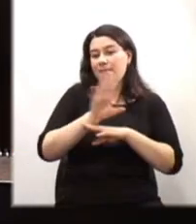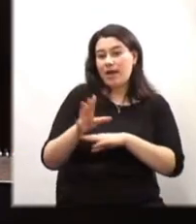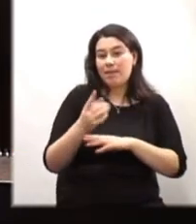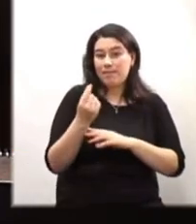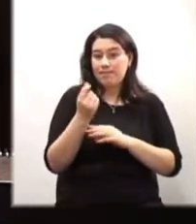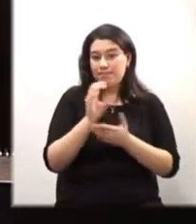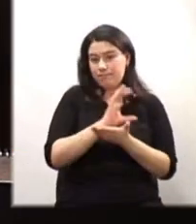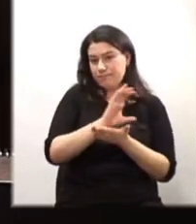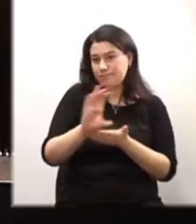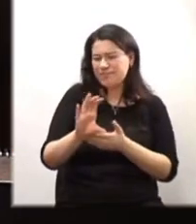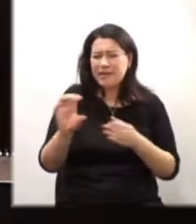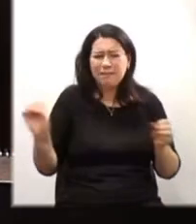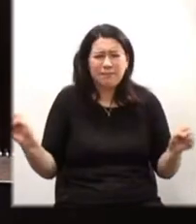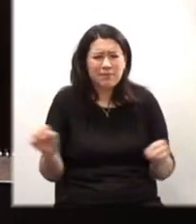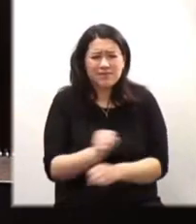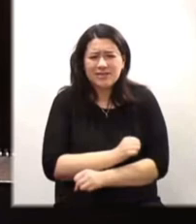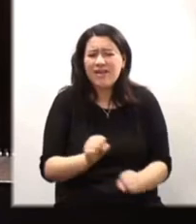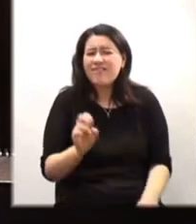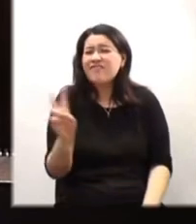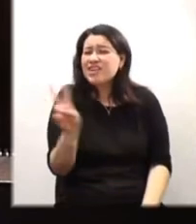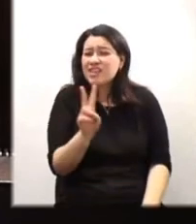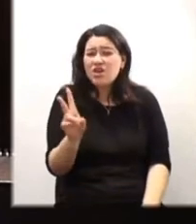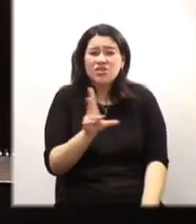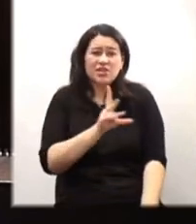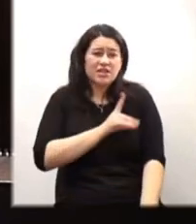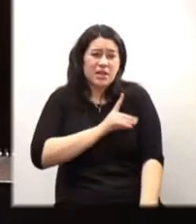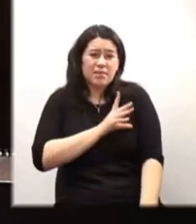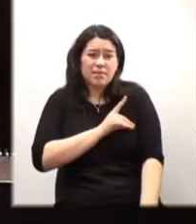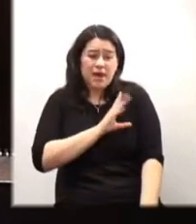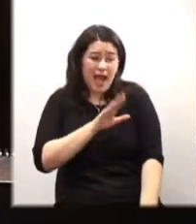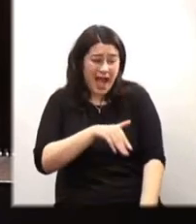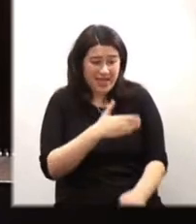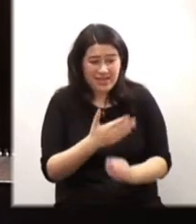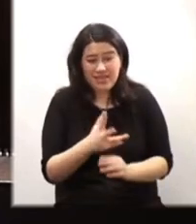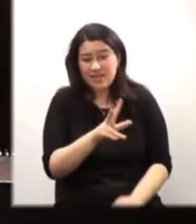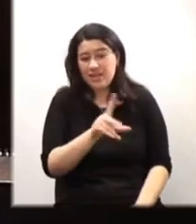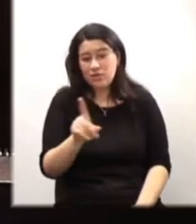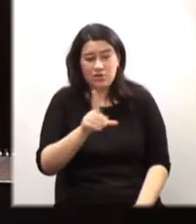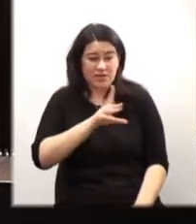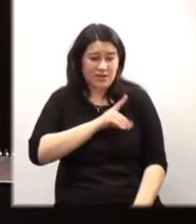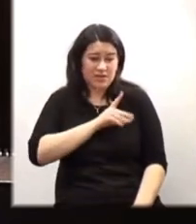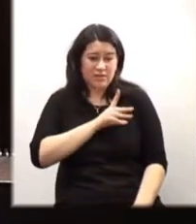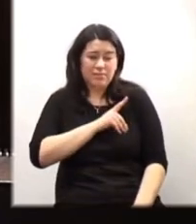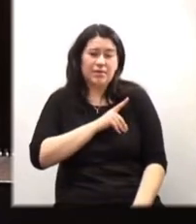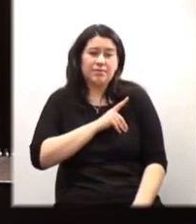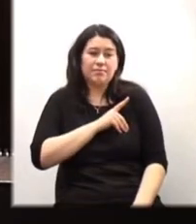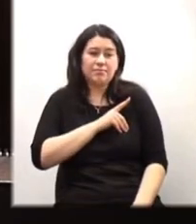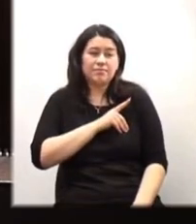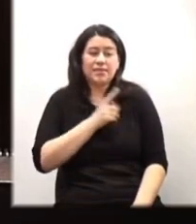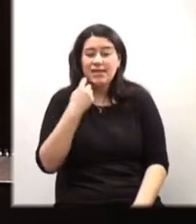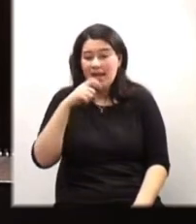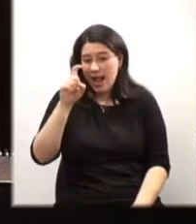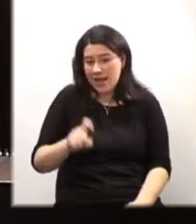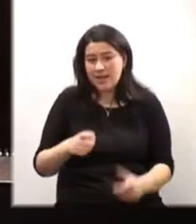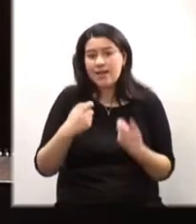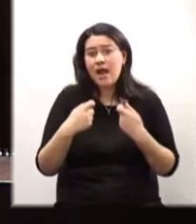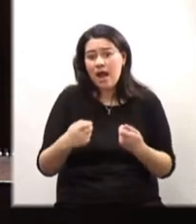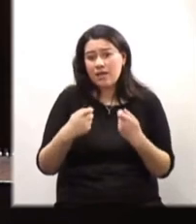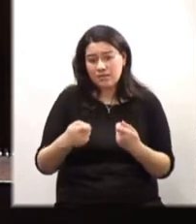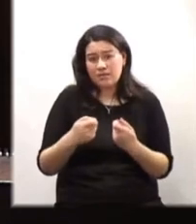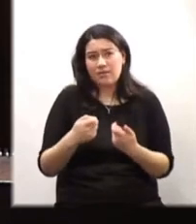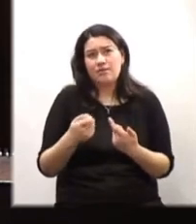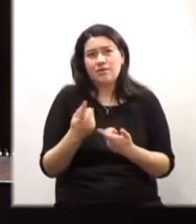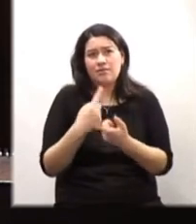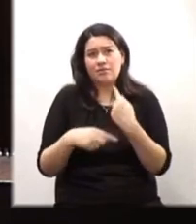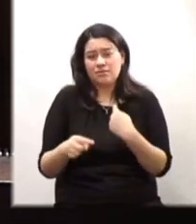fondos. Es imposible que el 22 de diciembre al 31 de diciembre alguien ejecute algo, y